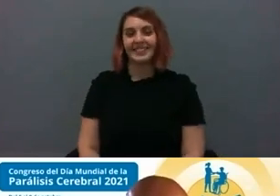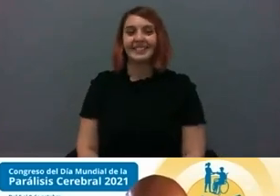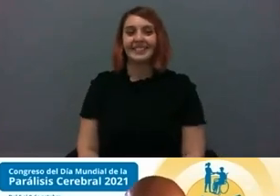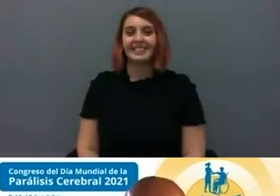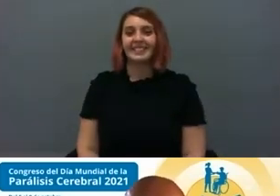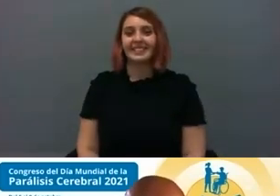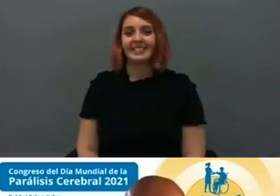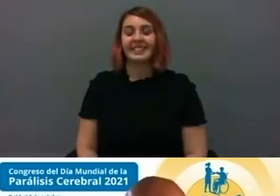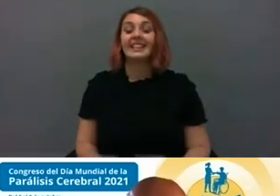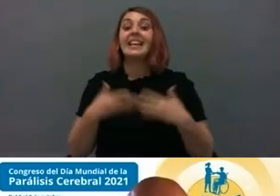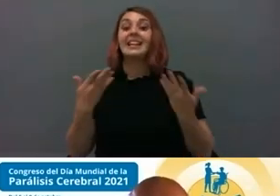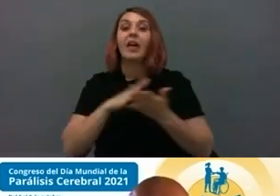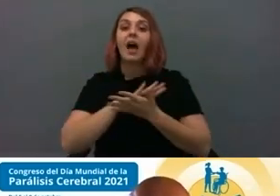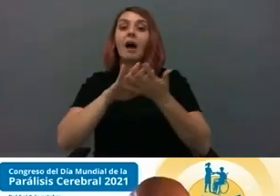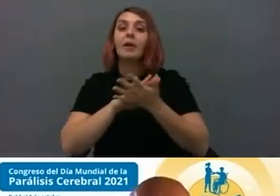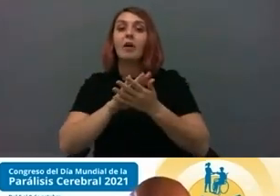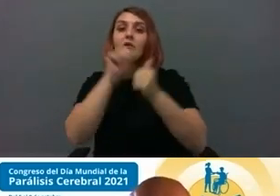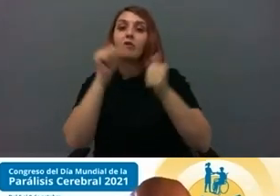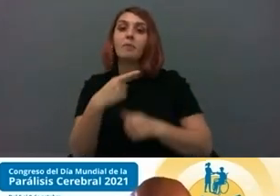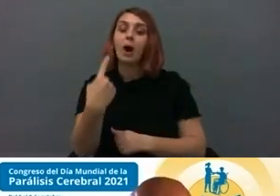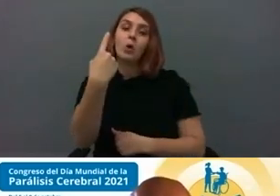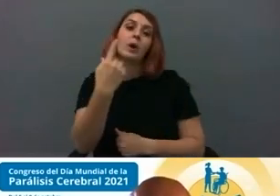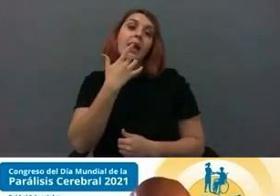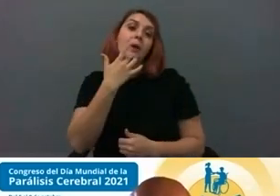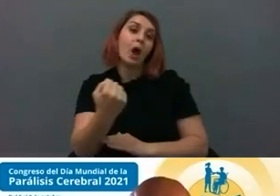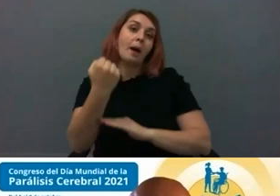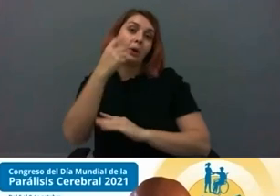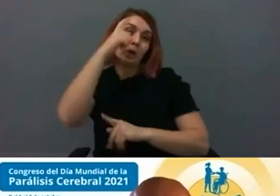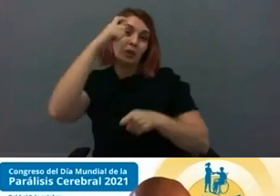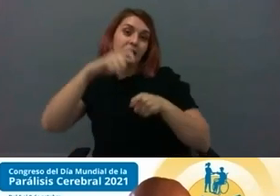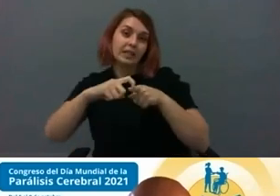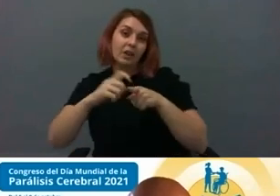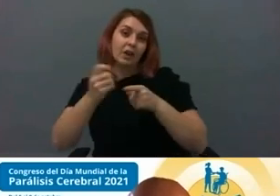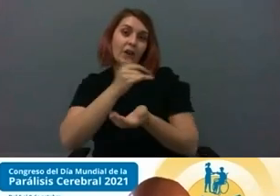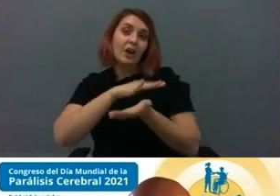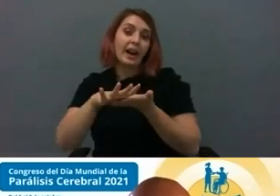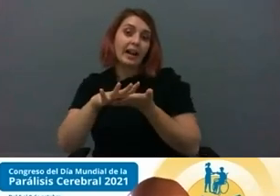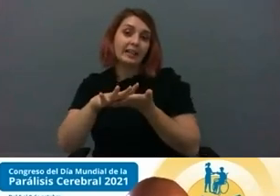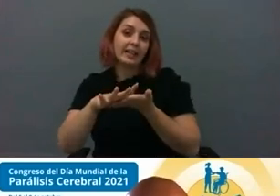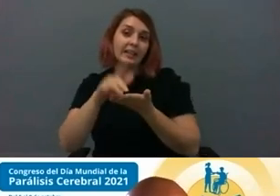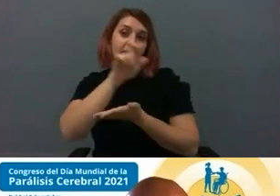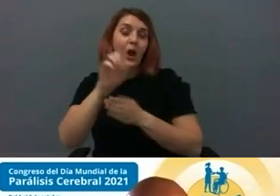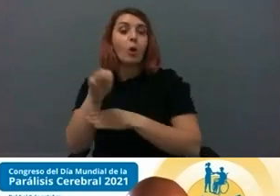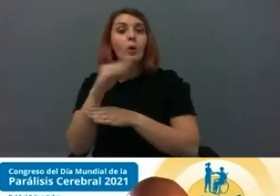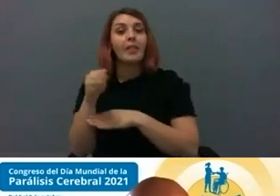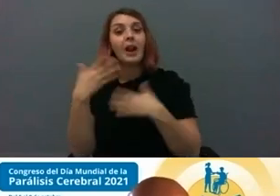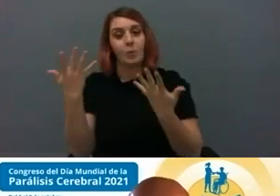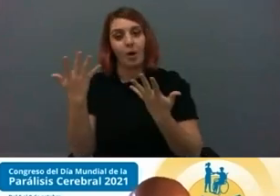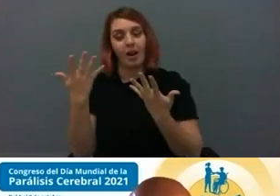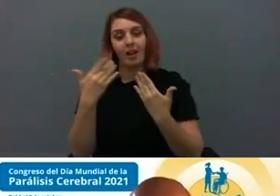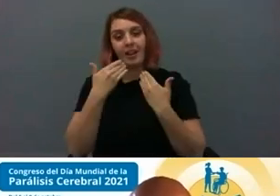Entonces, Agustina, una de las formas de tener ese apoyo psicológico gratuito entre las cuidadoras sería esa red,